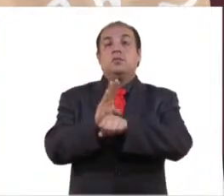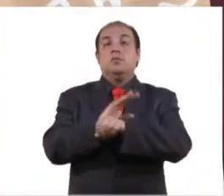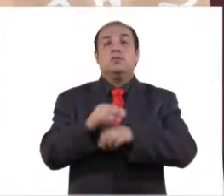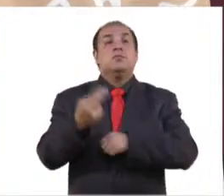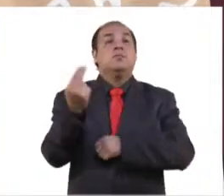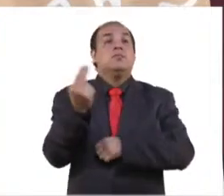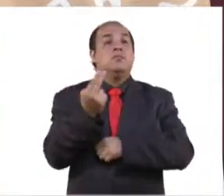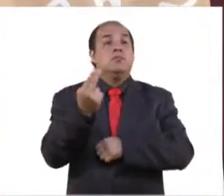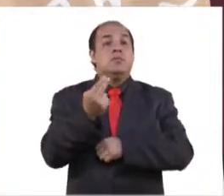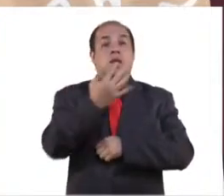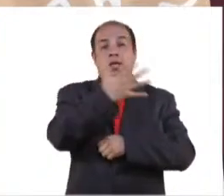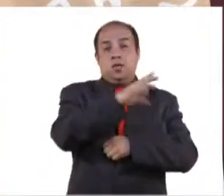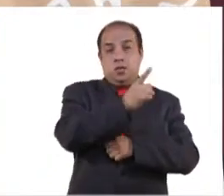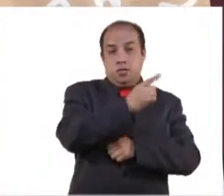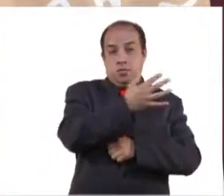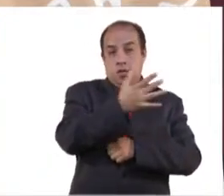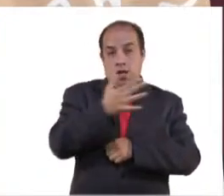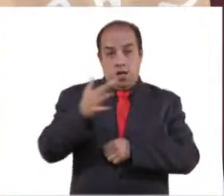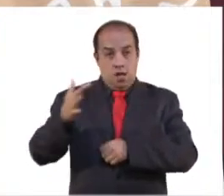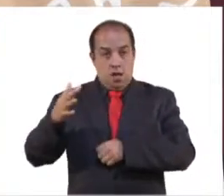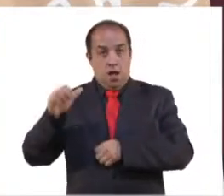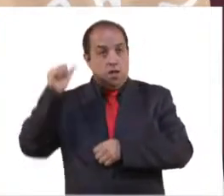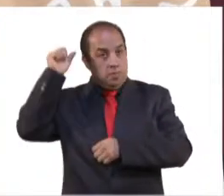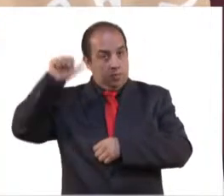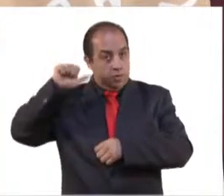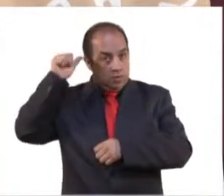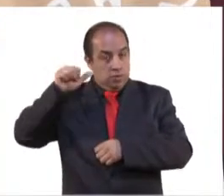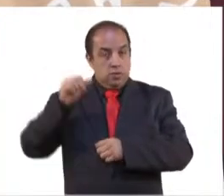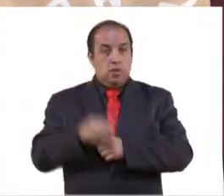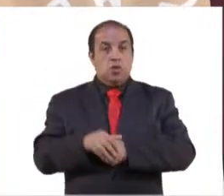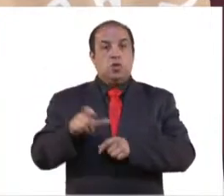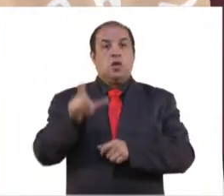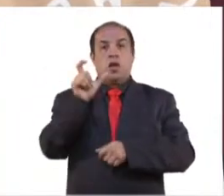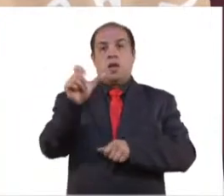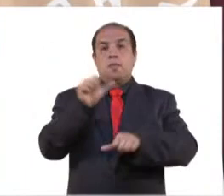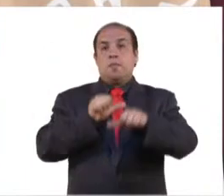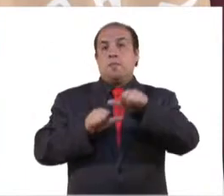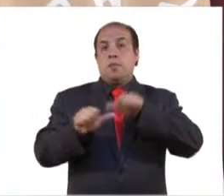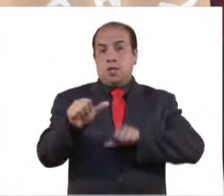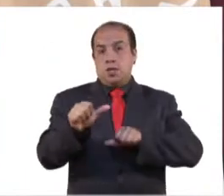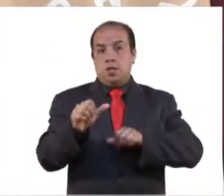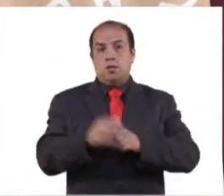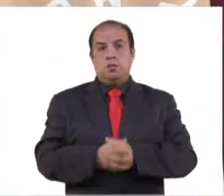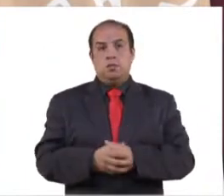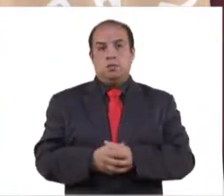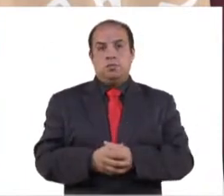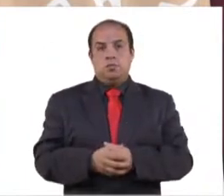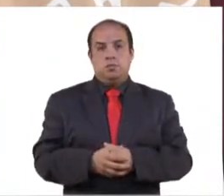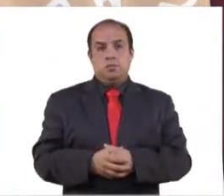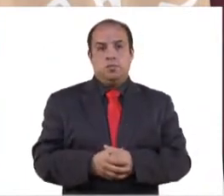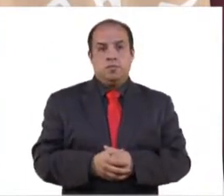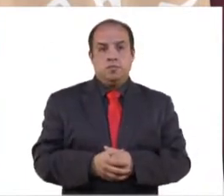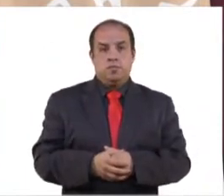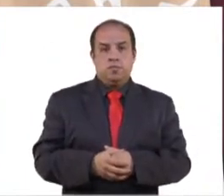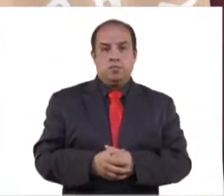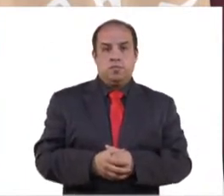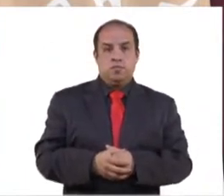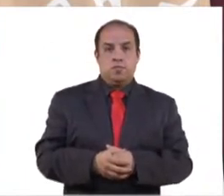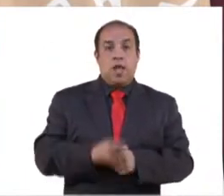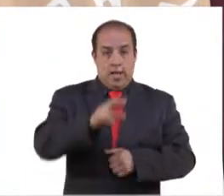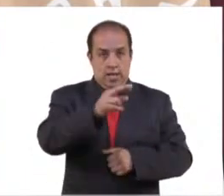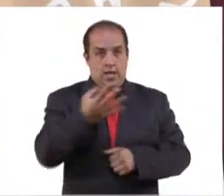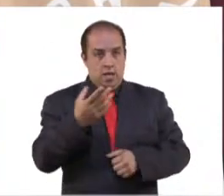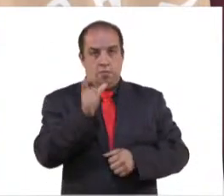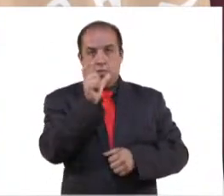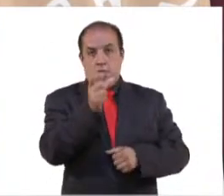deberán, del 5 de diciembre hasta abril, sustituir sus tarjetas, no más que sustituir, recoger sus